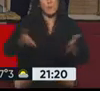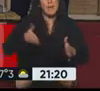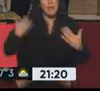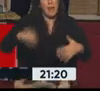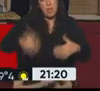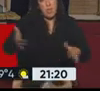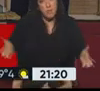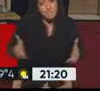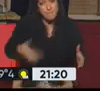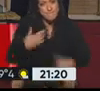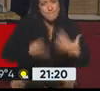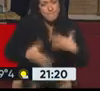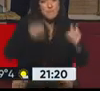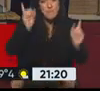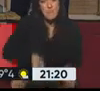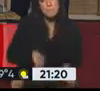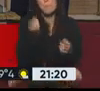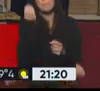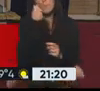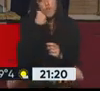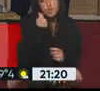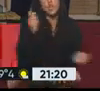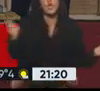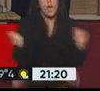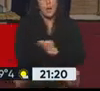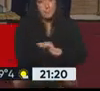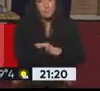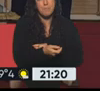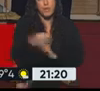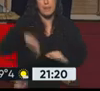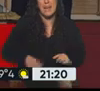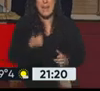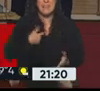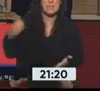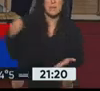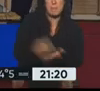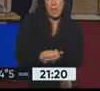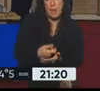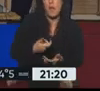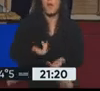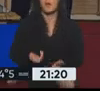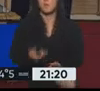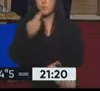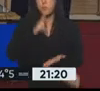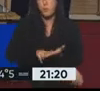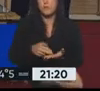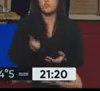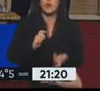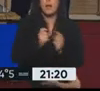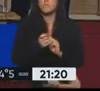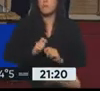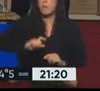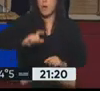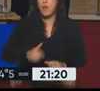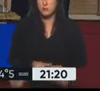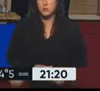también cambiame el monto a partir del cual se paga ganancias. Lo que tenemos que tener en cuenta es que este